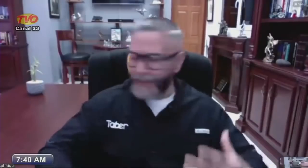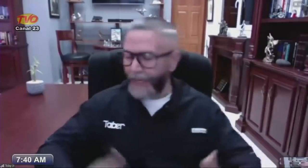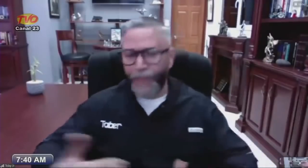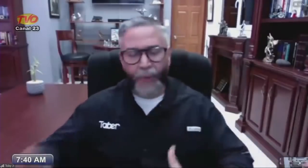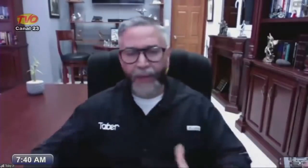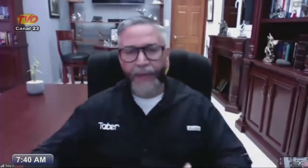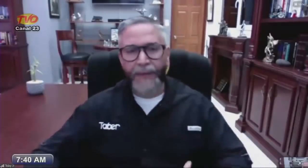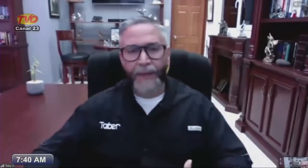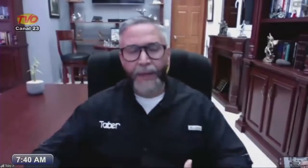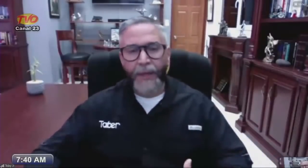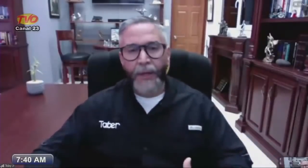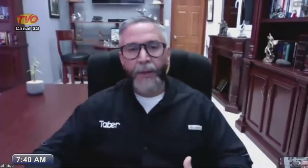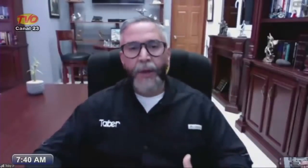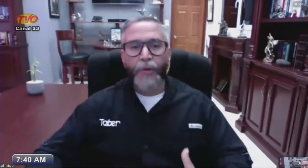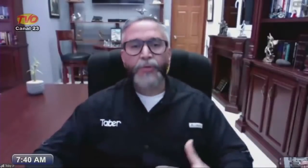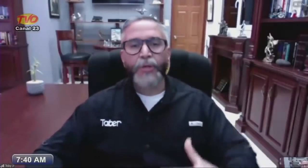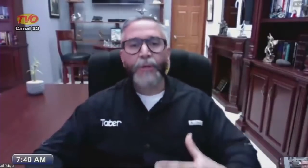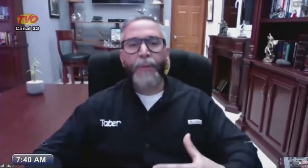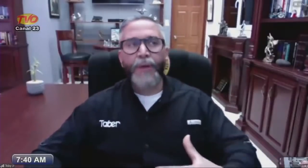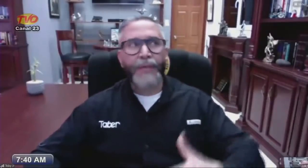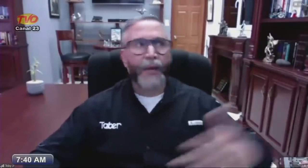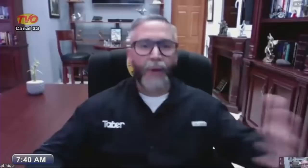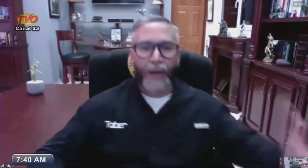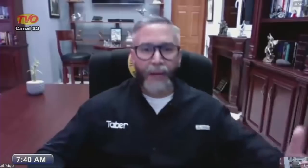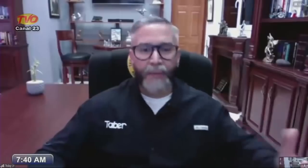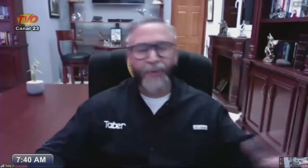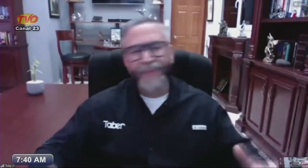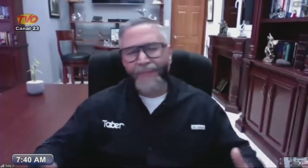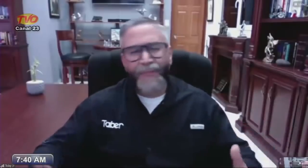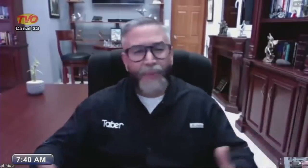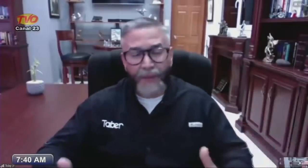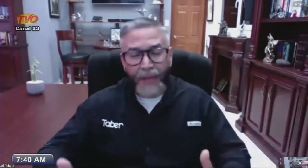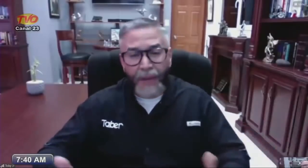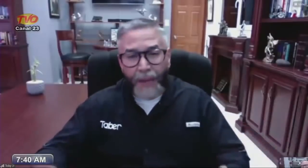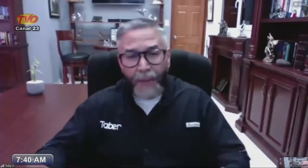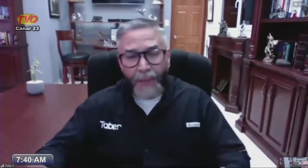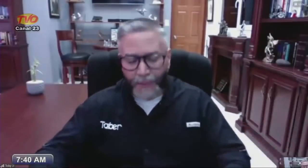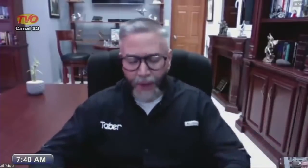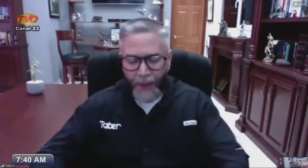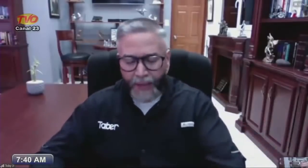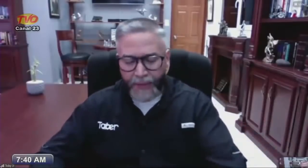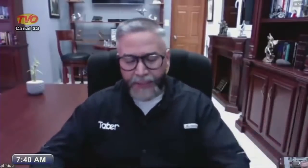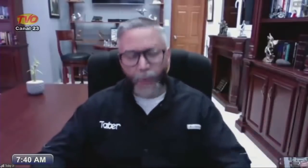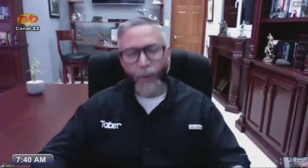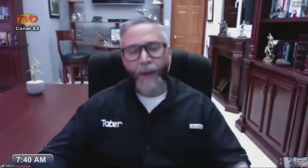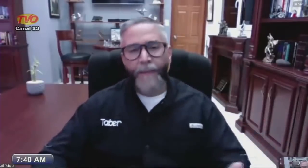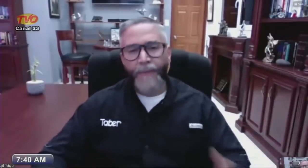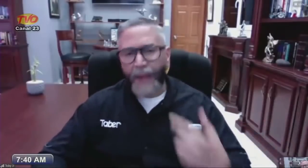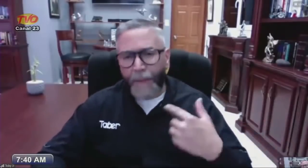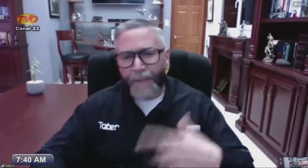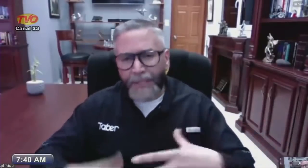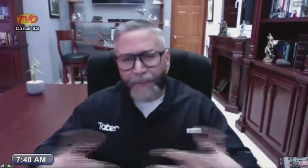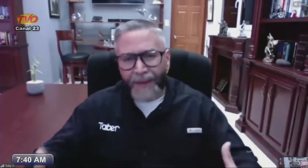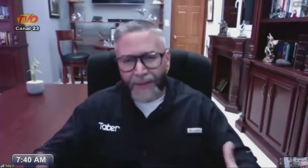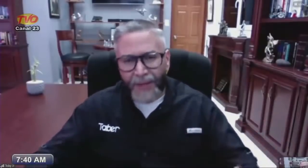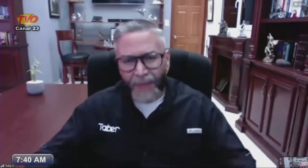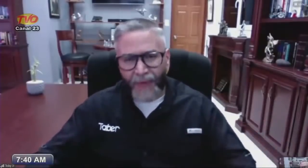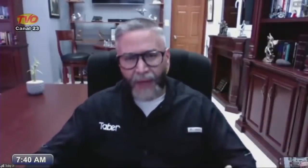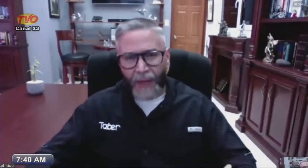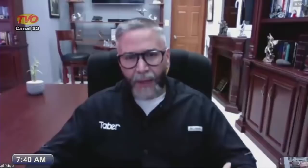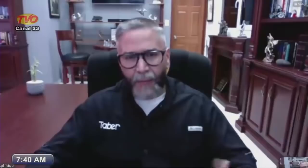qué puede hacer por la gente nosotros vamos a seguir con las carreras de ciencias dígame qué puede ser en tercer lugar tenga